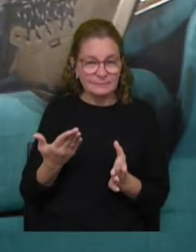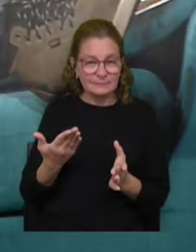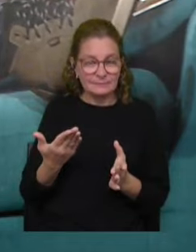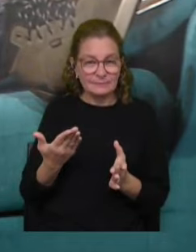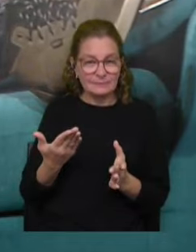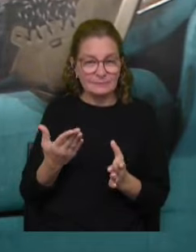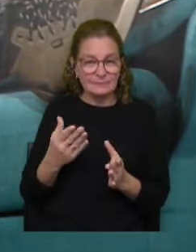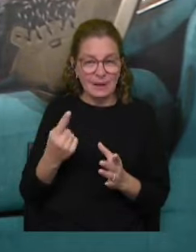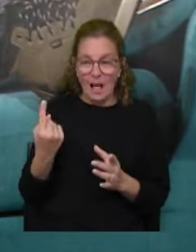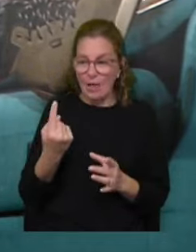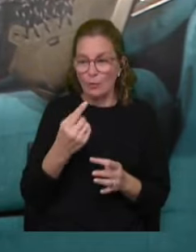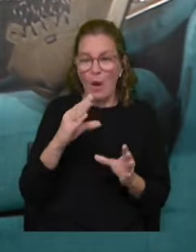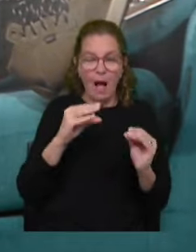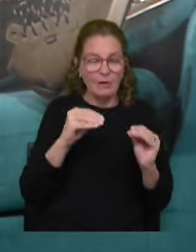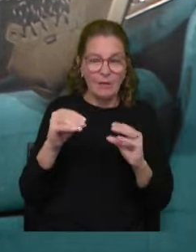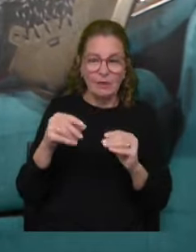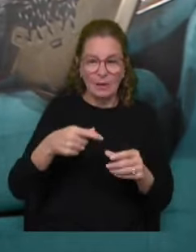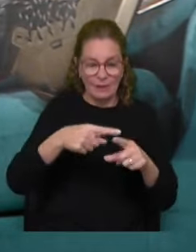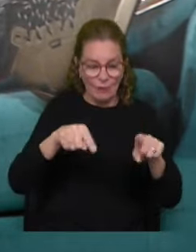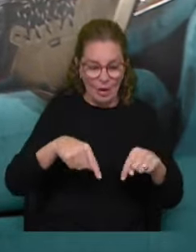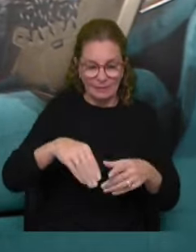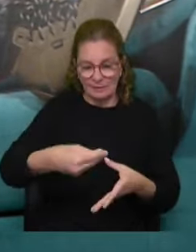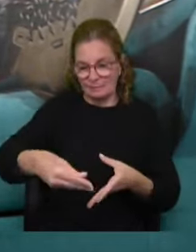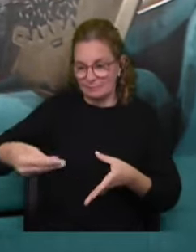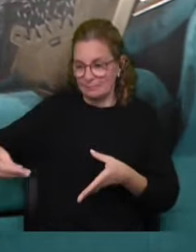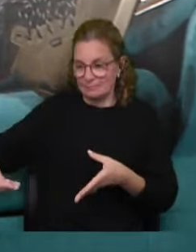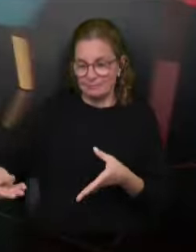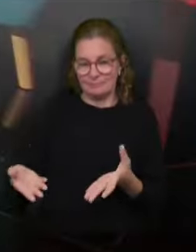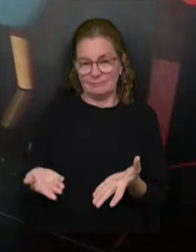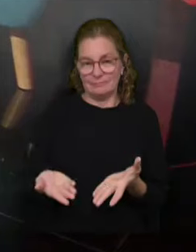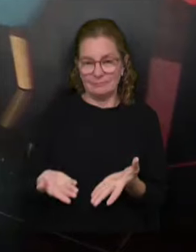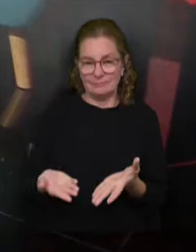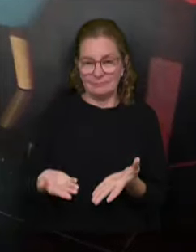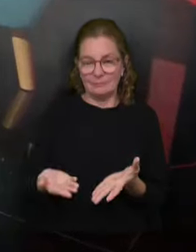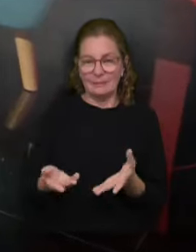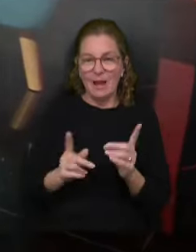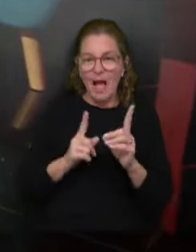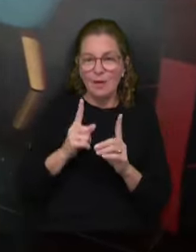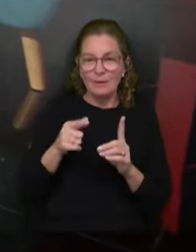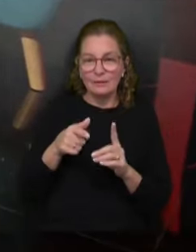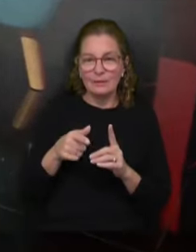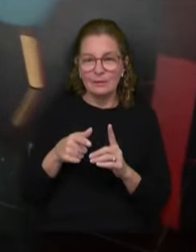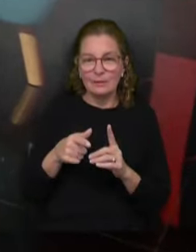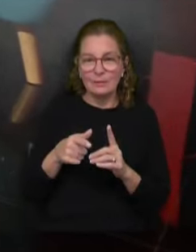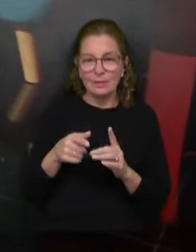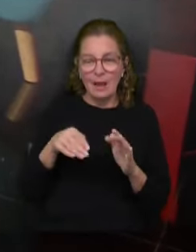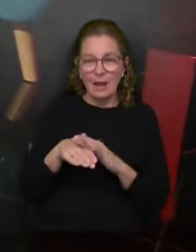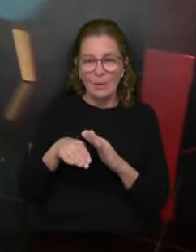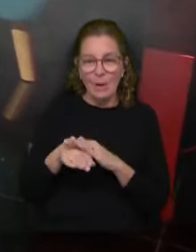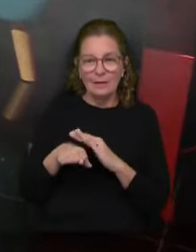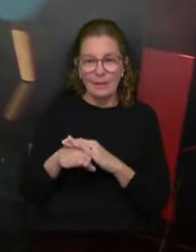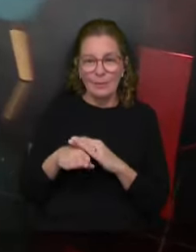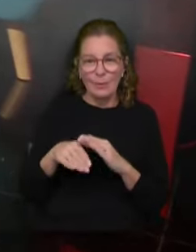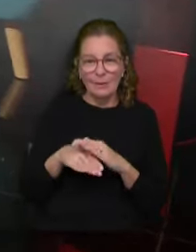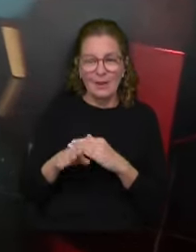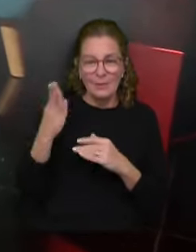El boca a boca y el volante. Claro, sí. Que es así, que te conservamos bastantes volantes de